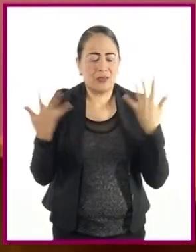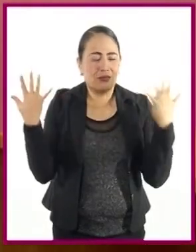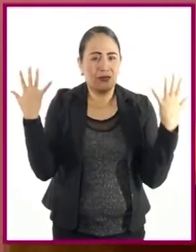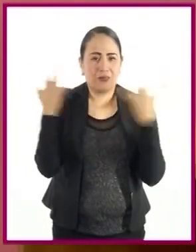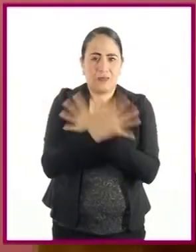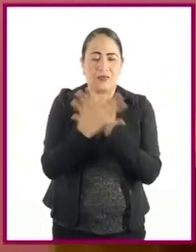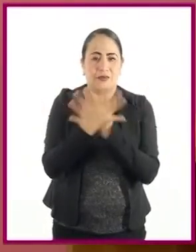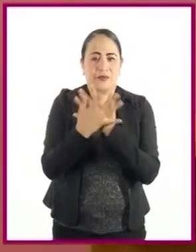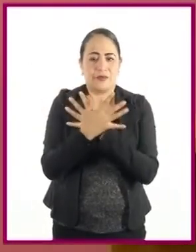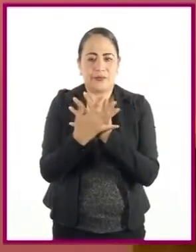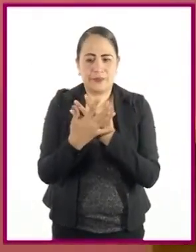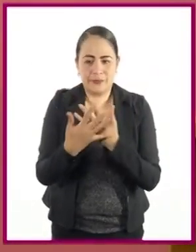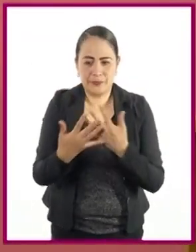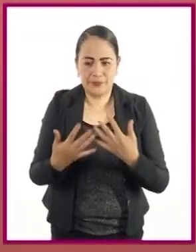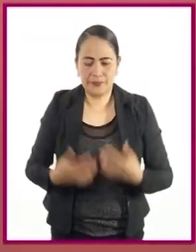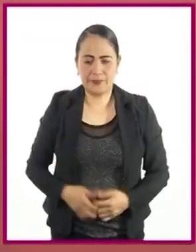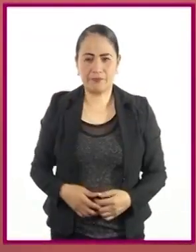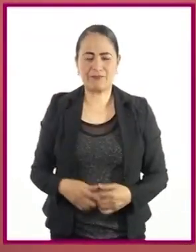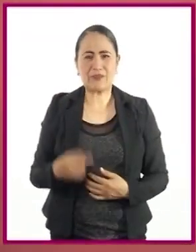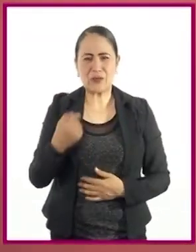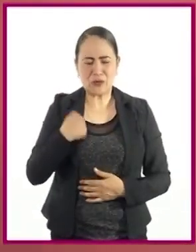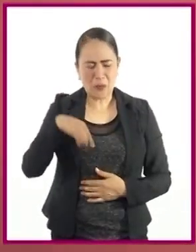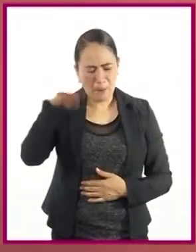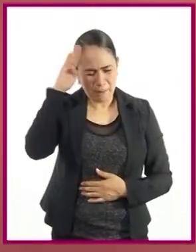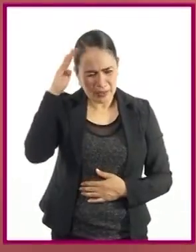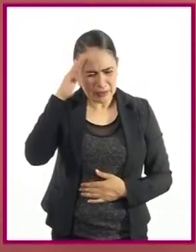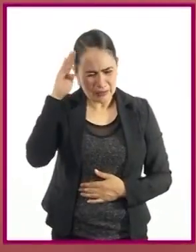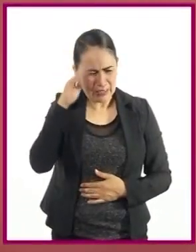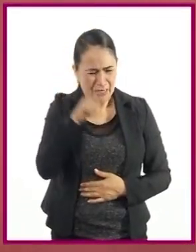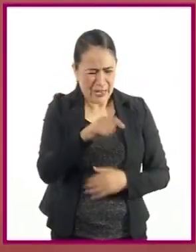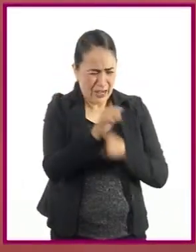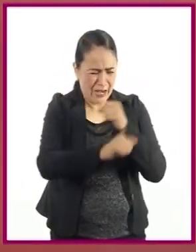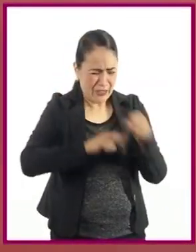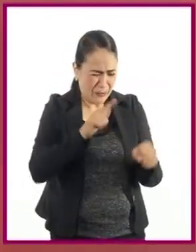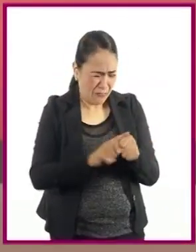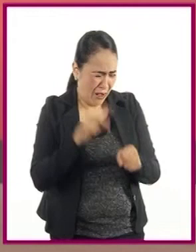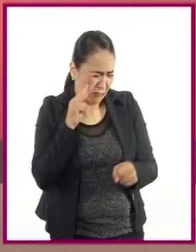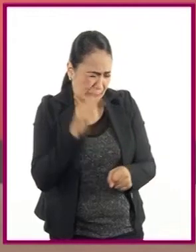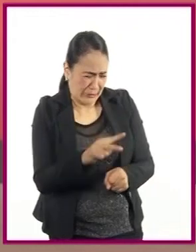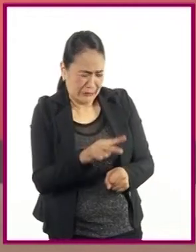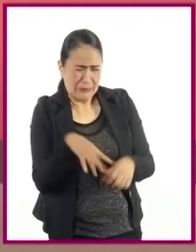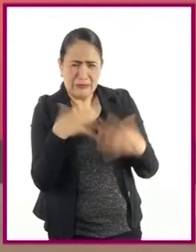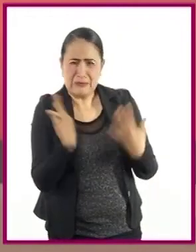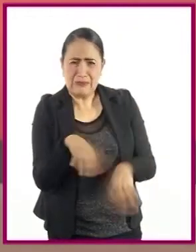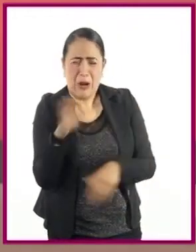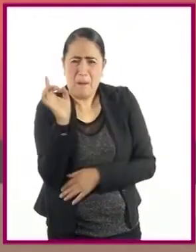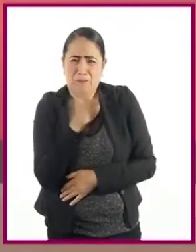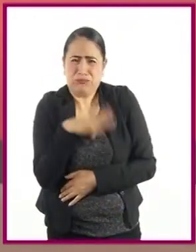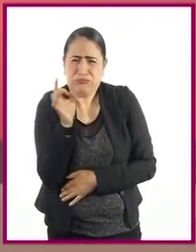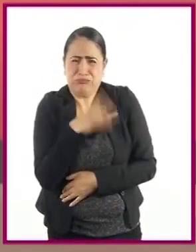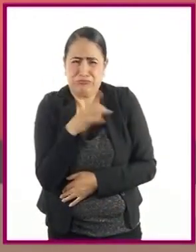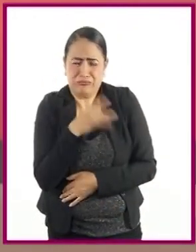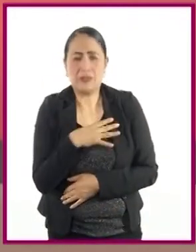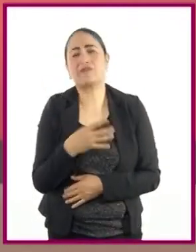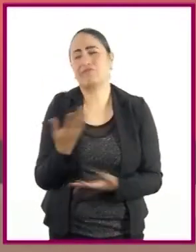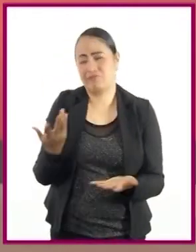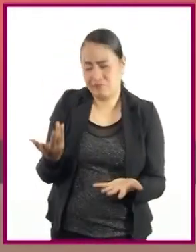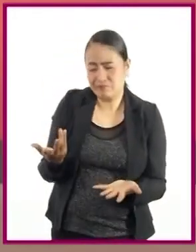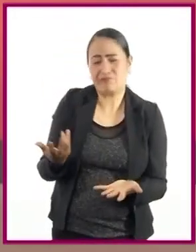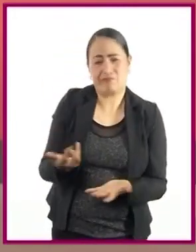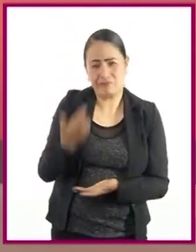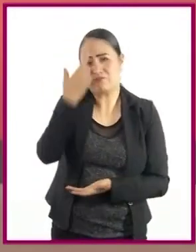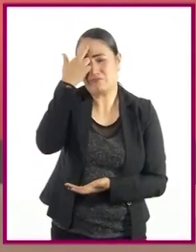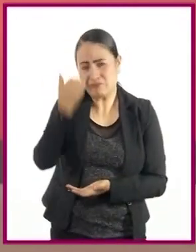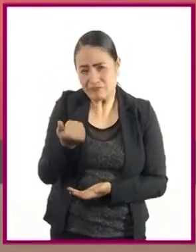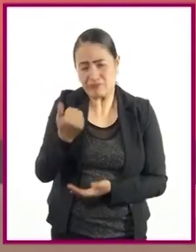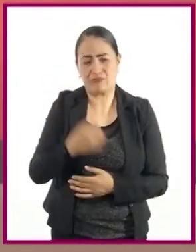perturbadora! Ay, me imagino el horror al ver la criatura esa ahí. No debe ser para menos. Esto y